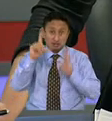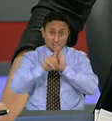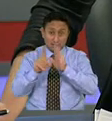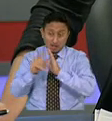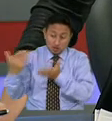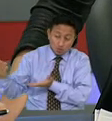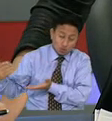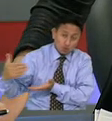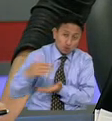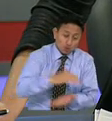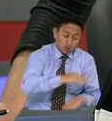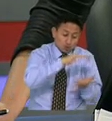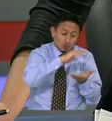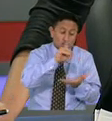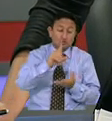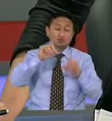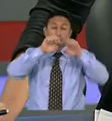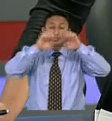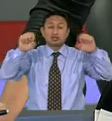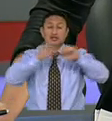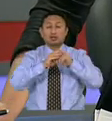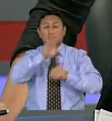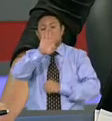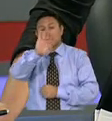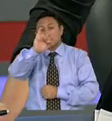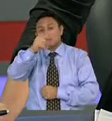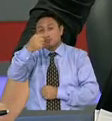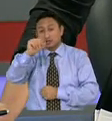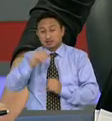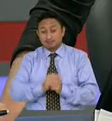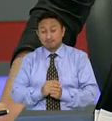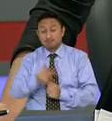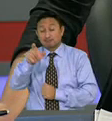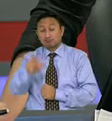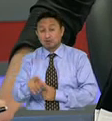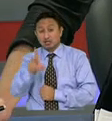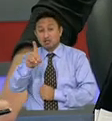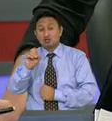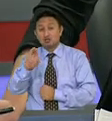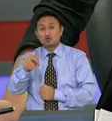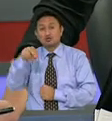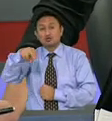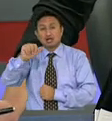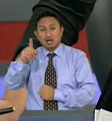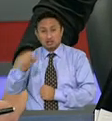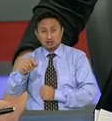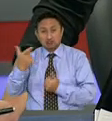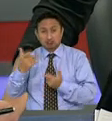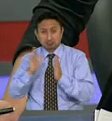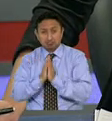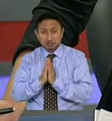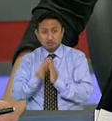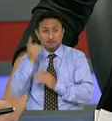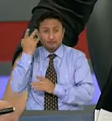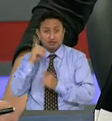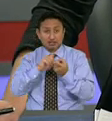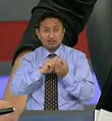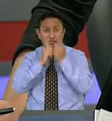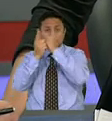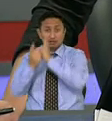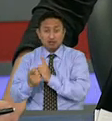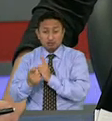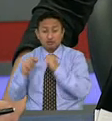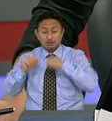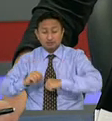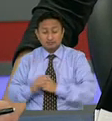dinero mediante la empresa Big Money. Don Nasa, como lo conocen en Quevedo, pidió el cambio de fecha para declarar y